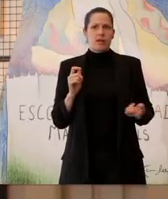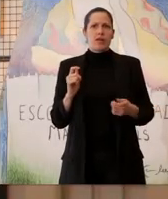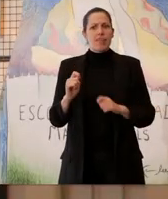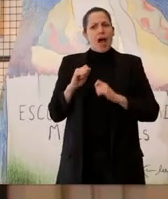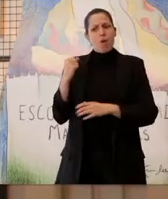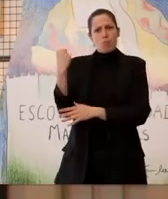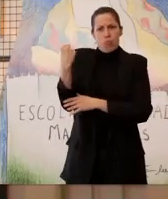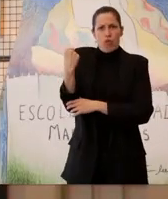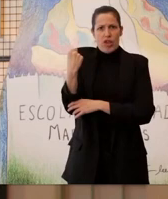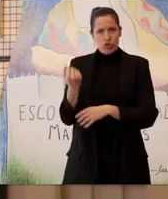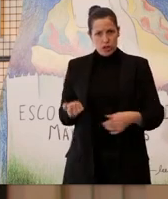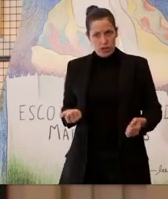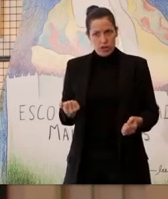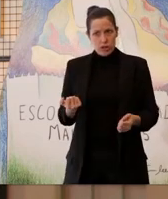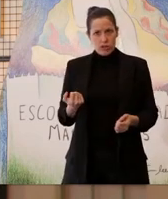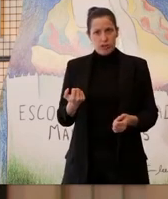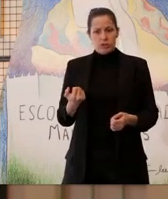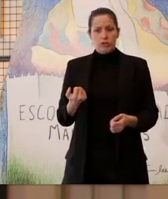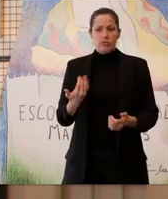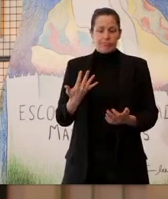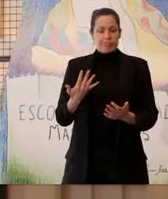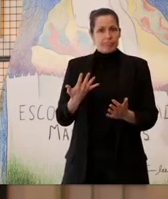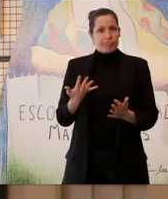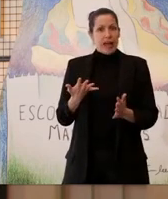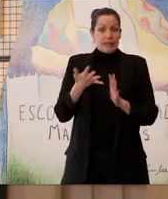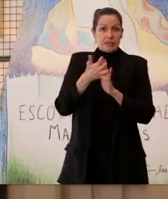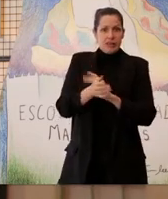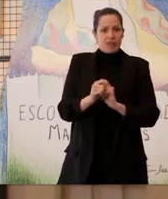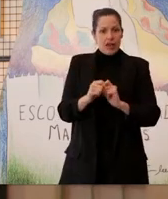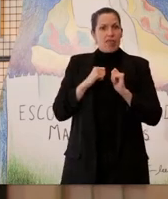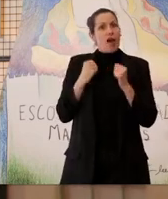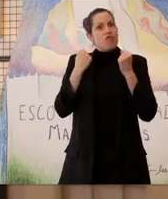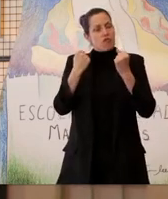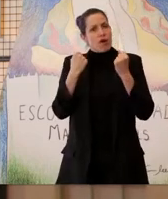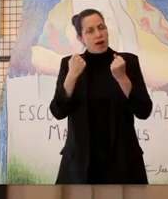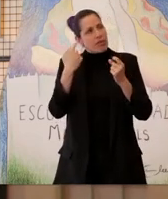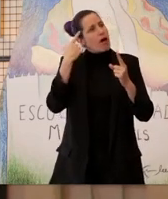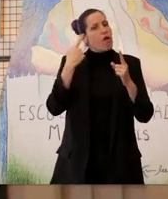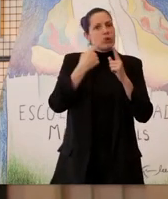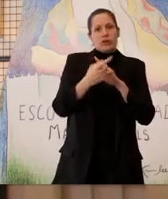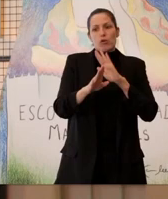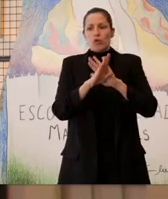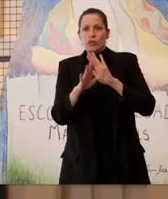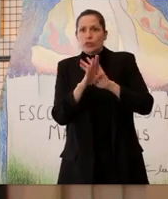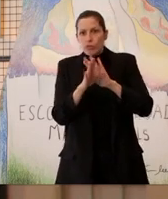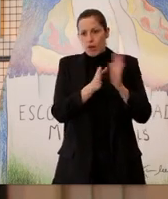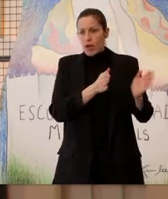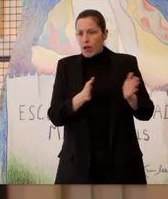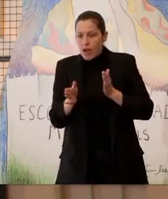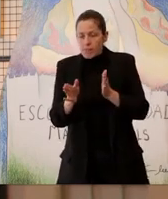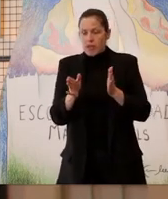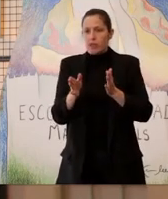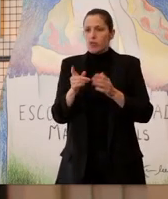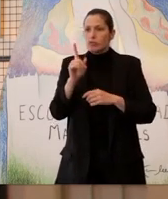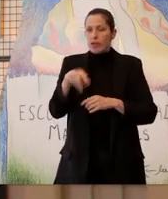da una enorme fuerza para continuar en este camino y para que haya ponentes que nos